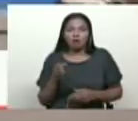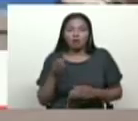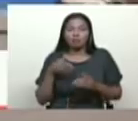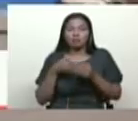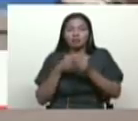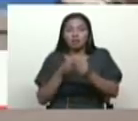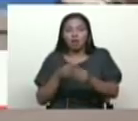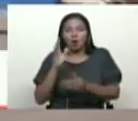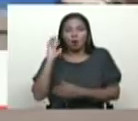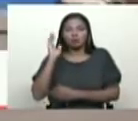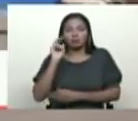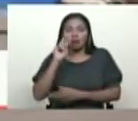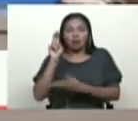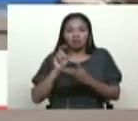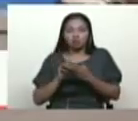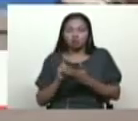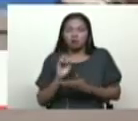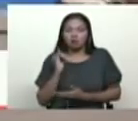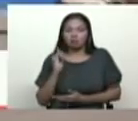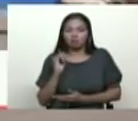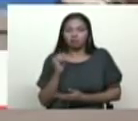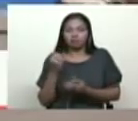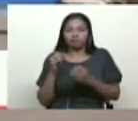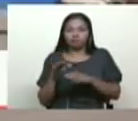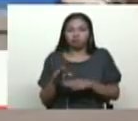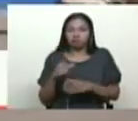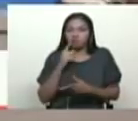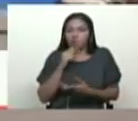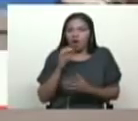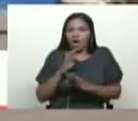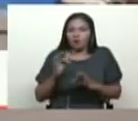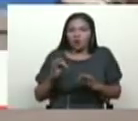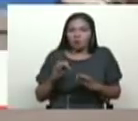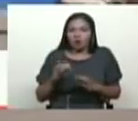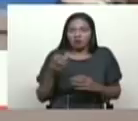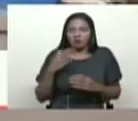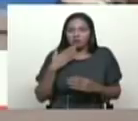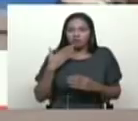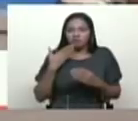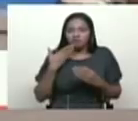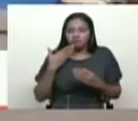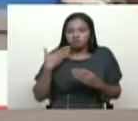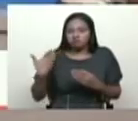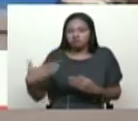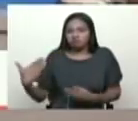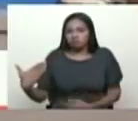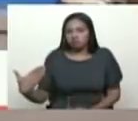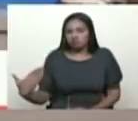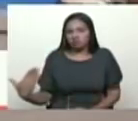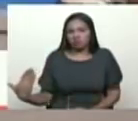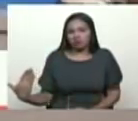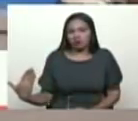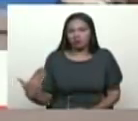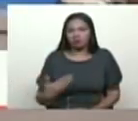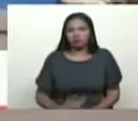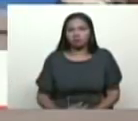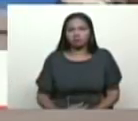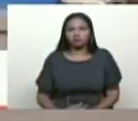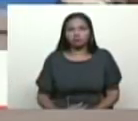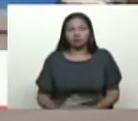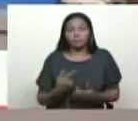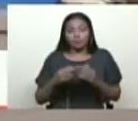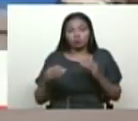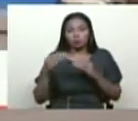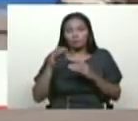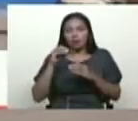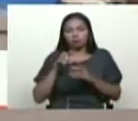nacional, un parlamento fallido, en desacato, inútil, autodestruido. Pero son mayoría